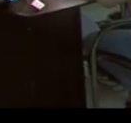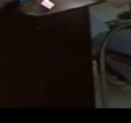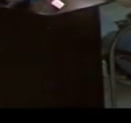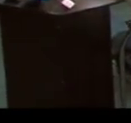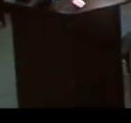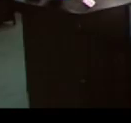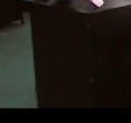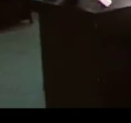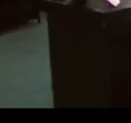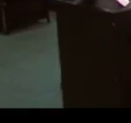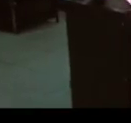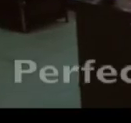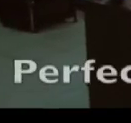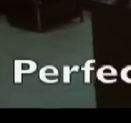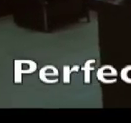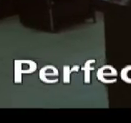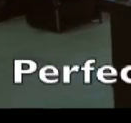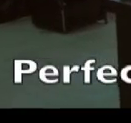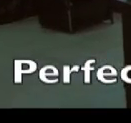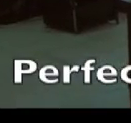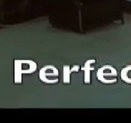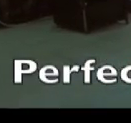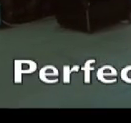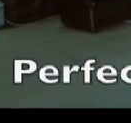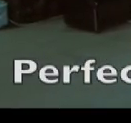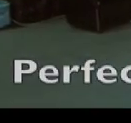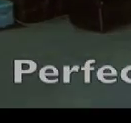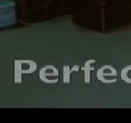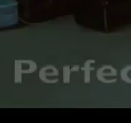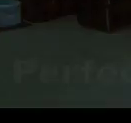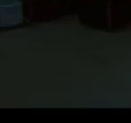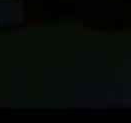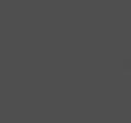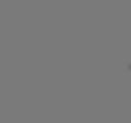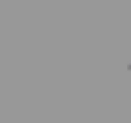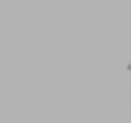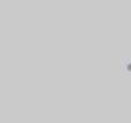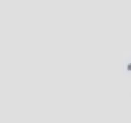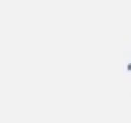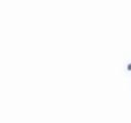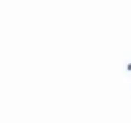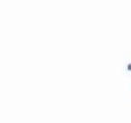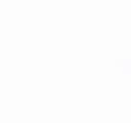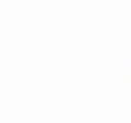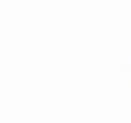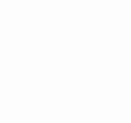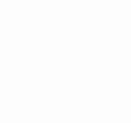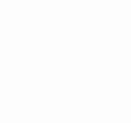Gaby Salón y Spa, perfeccionamos tu belleza.